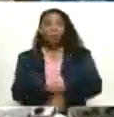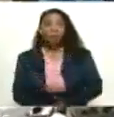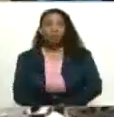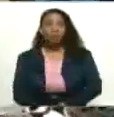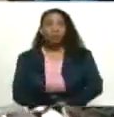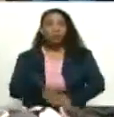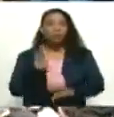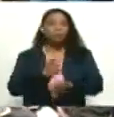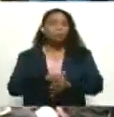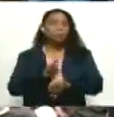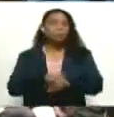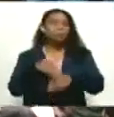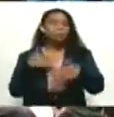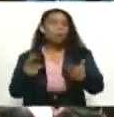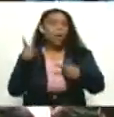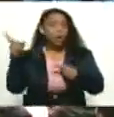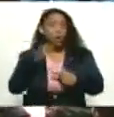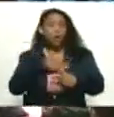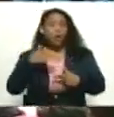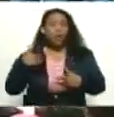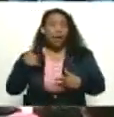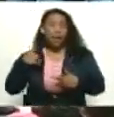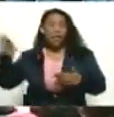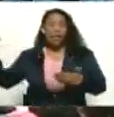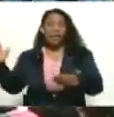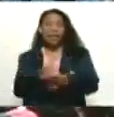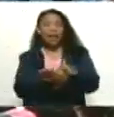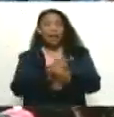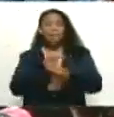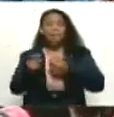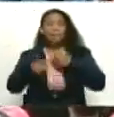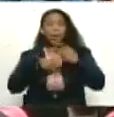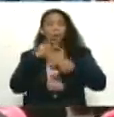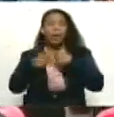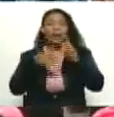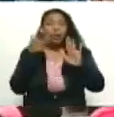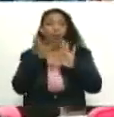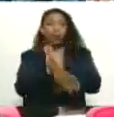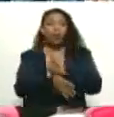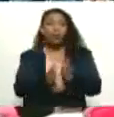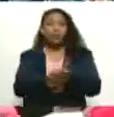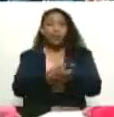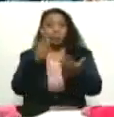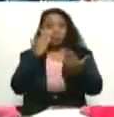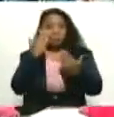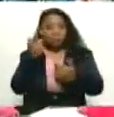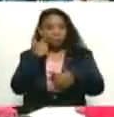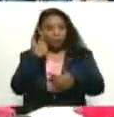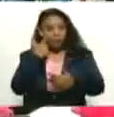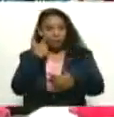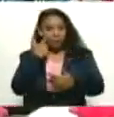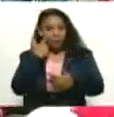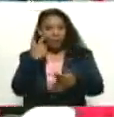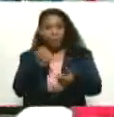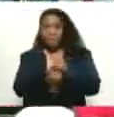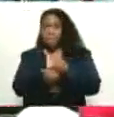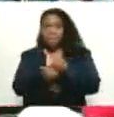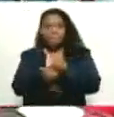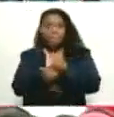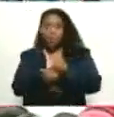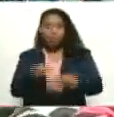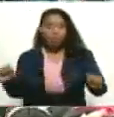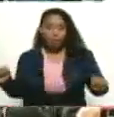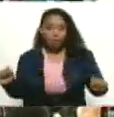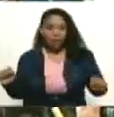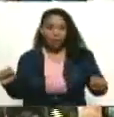¿Por qué? Porque ellos quieren despolitizarnos. Miren, es imposible